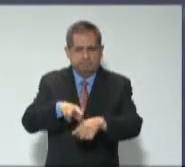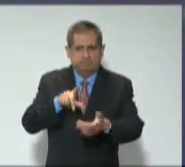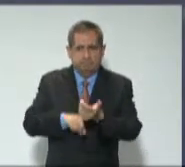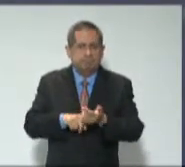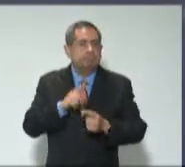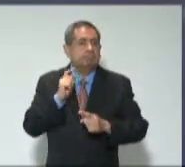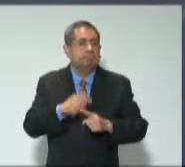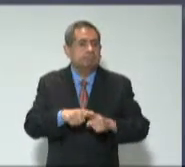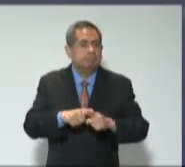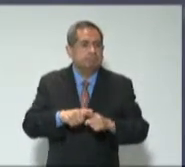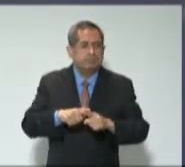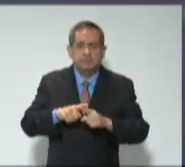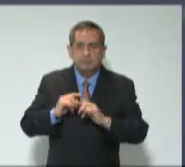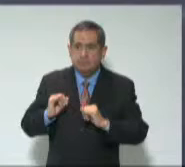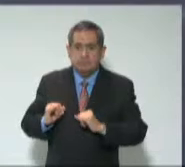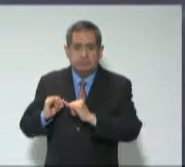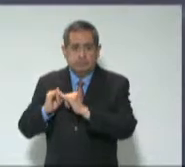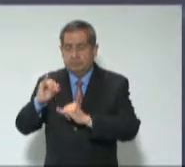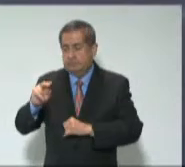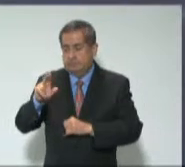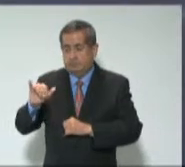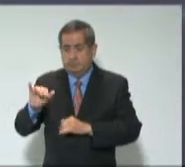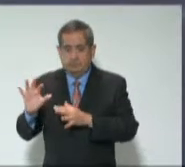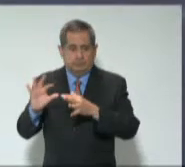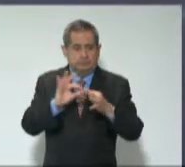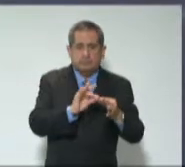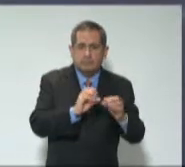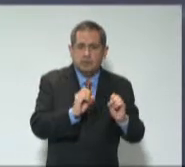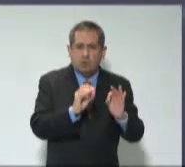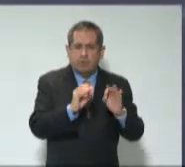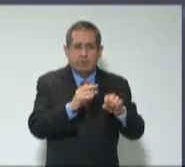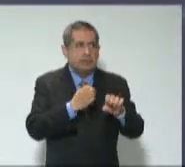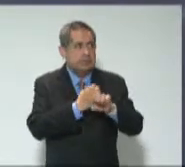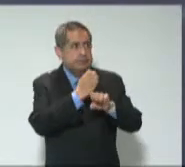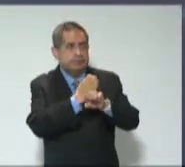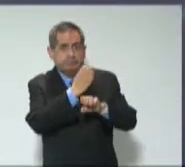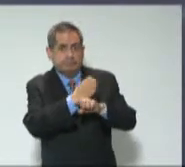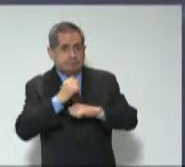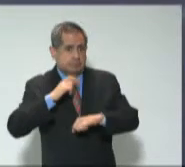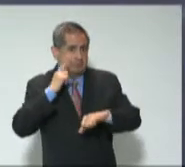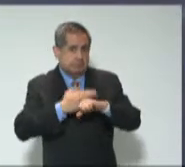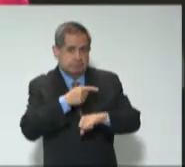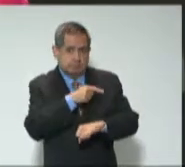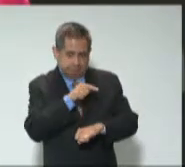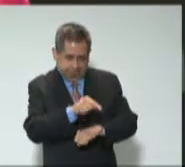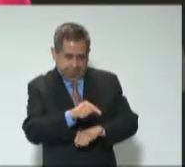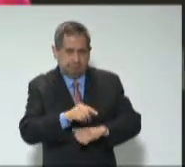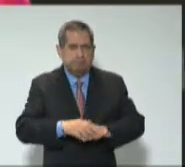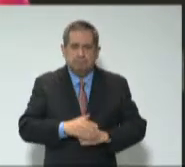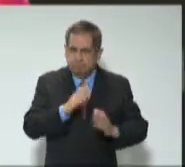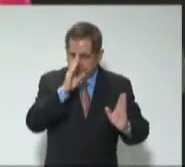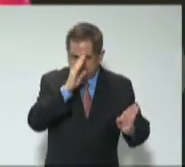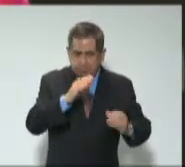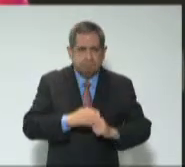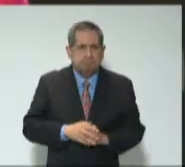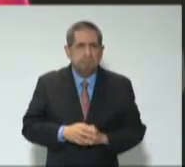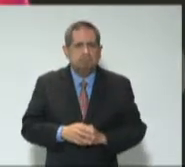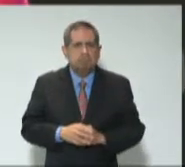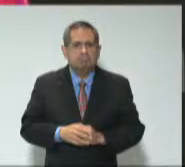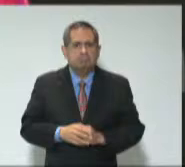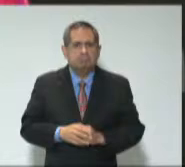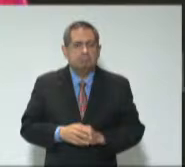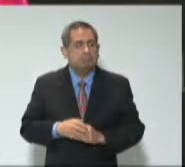organismos garantes locales del Sistema Nacional de transparencia saludo con aprecio a la